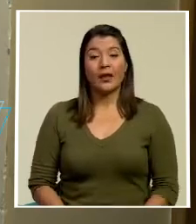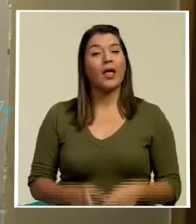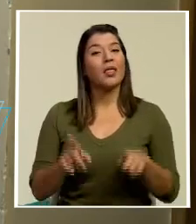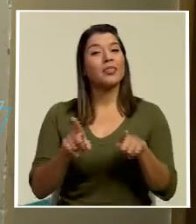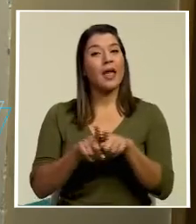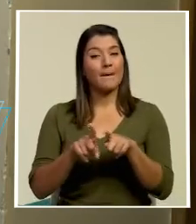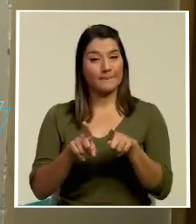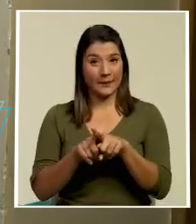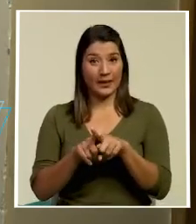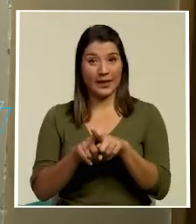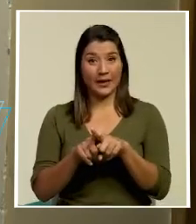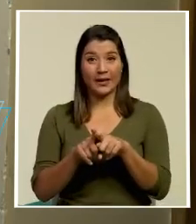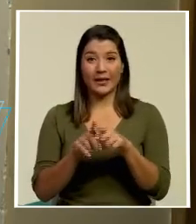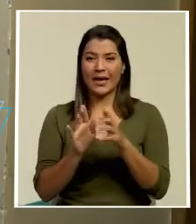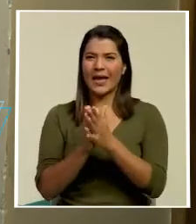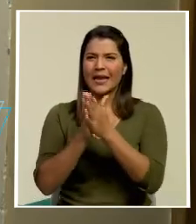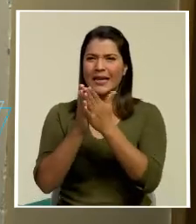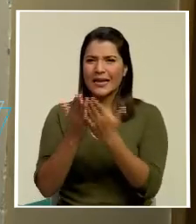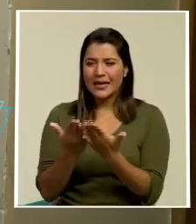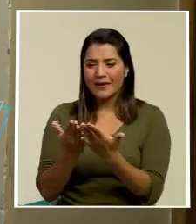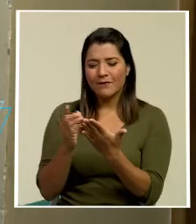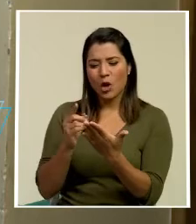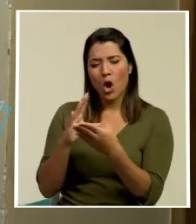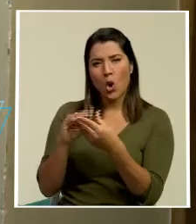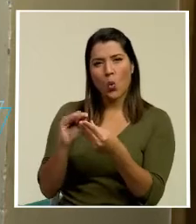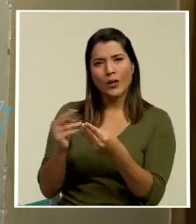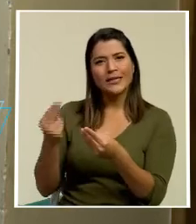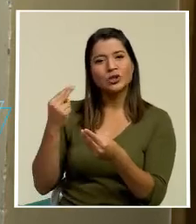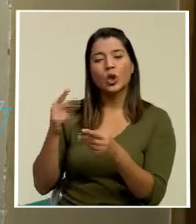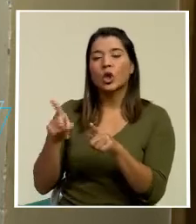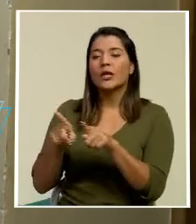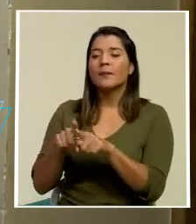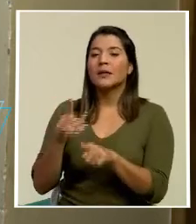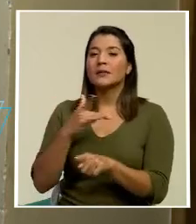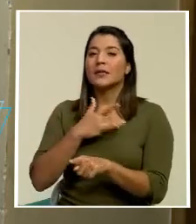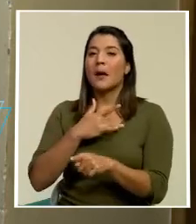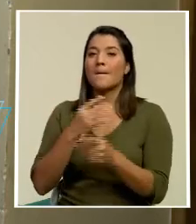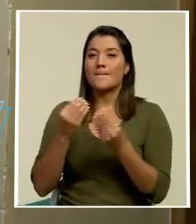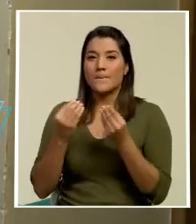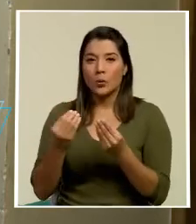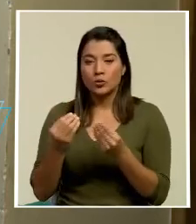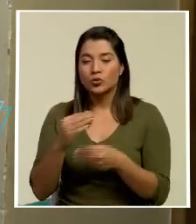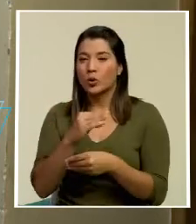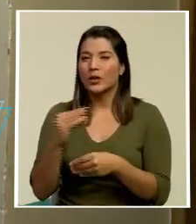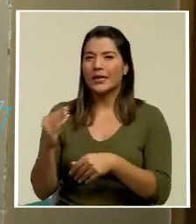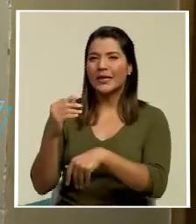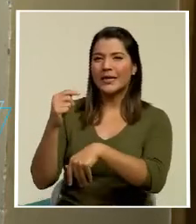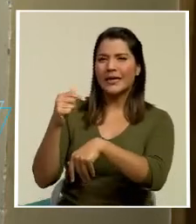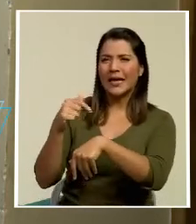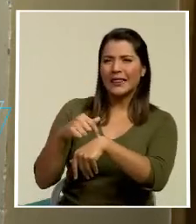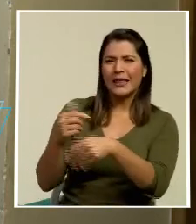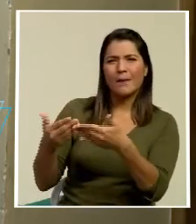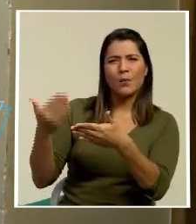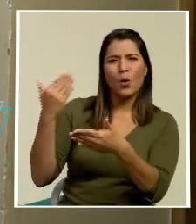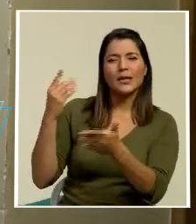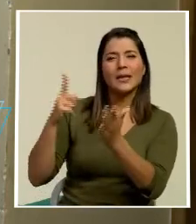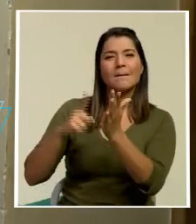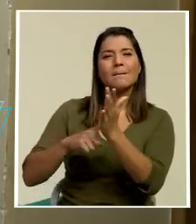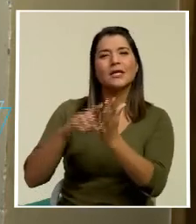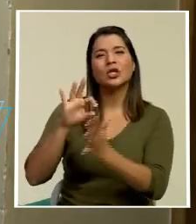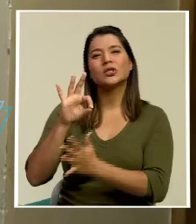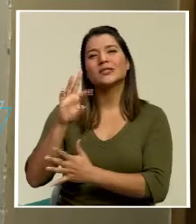también la novela me marcó mucho. La novela y el tiempo de los 60s,